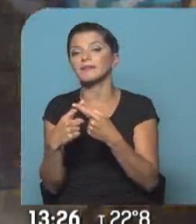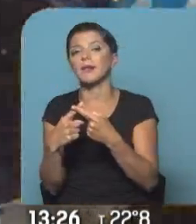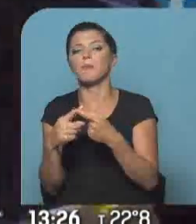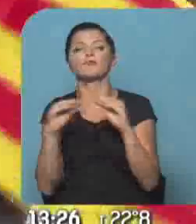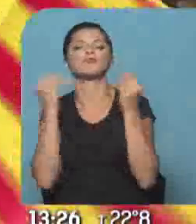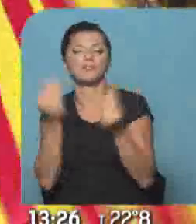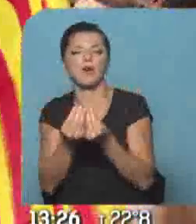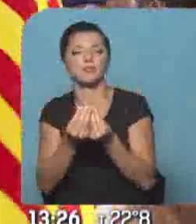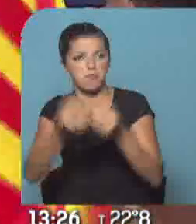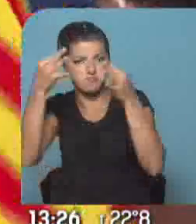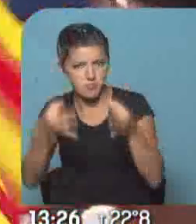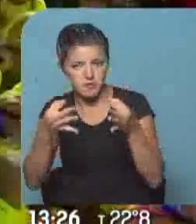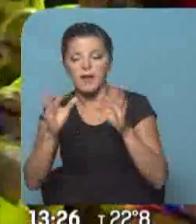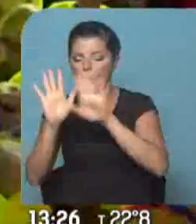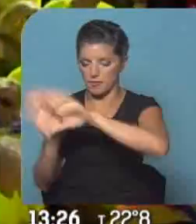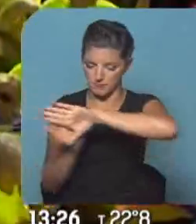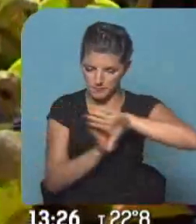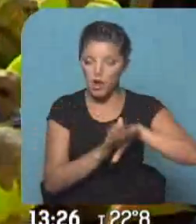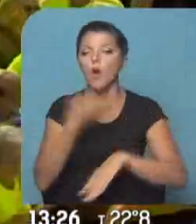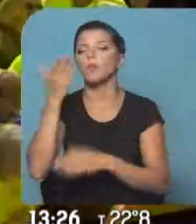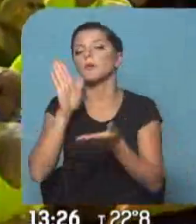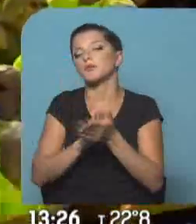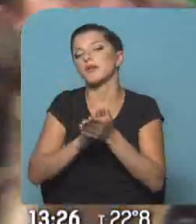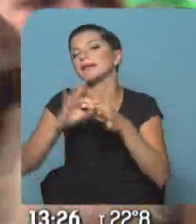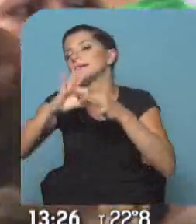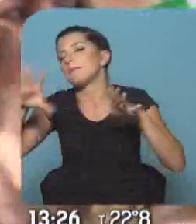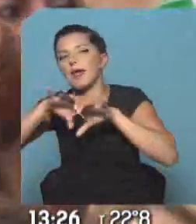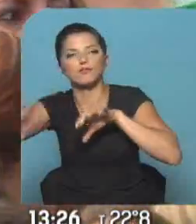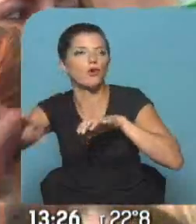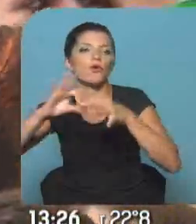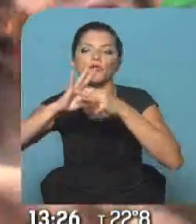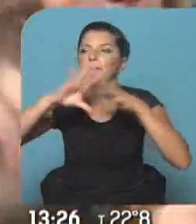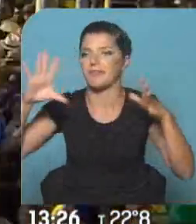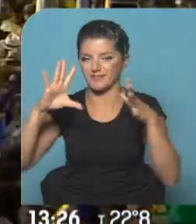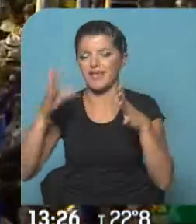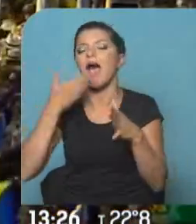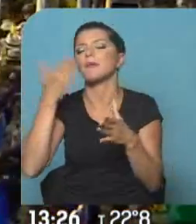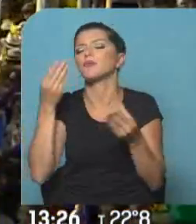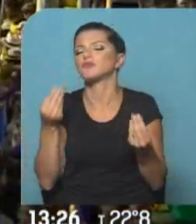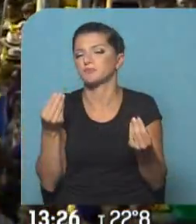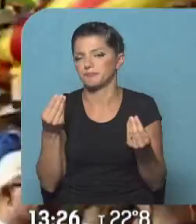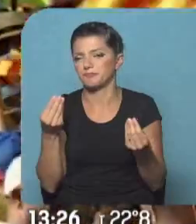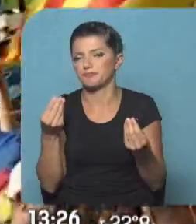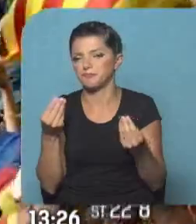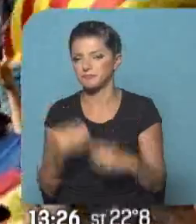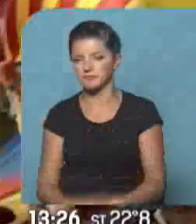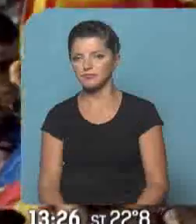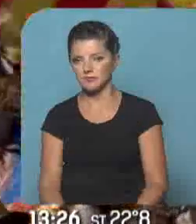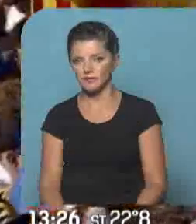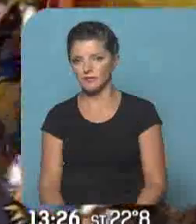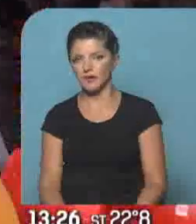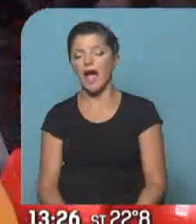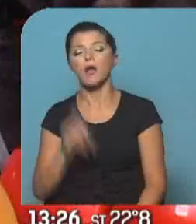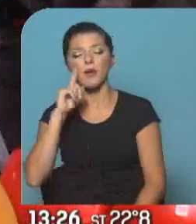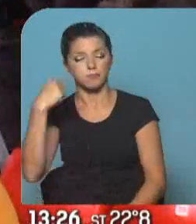parece que también cuando hablamos de independentismos o separatismos o secesionismos en Europa, estamos por ahí poniendo en plano de igualdad cosas que son muy